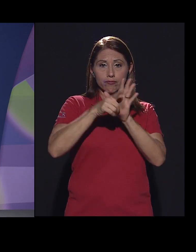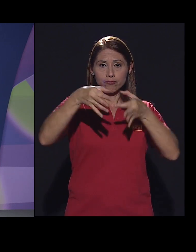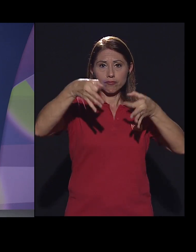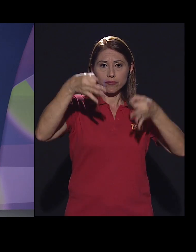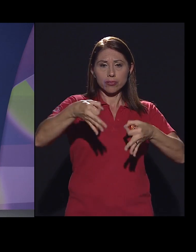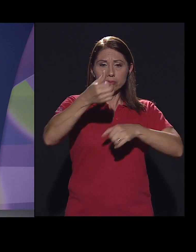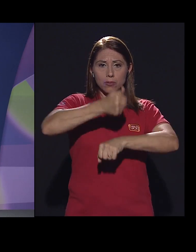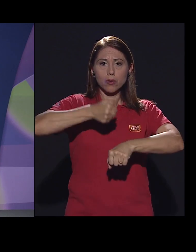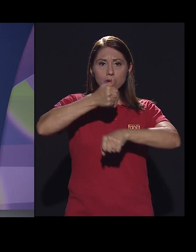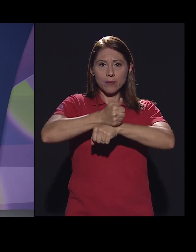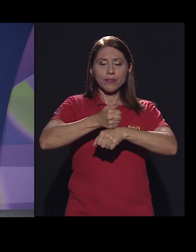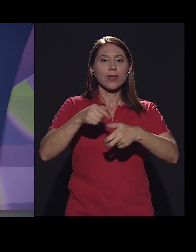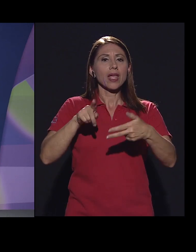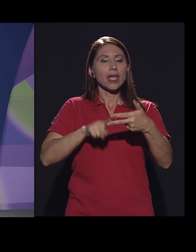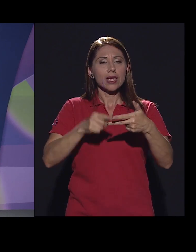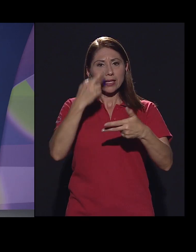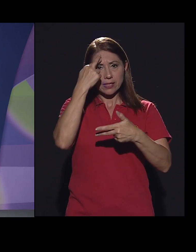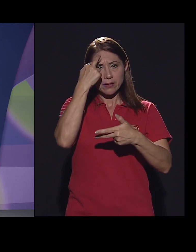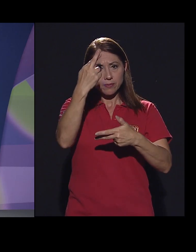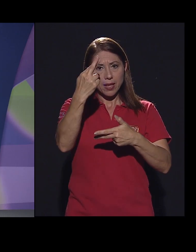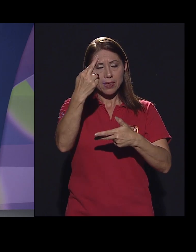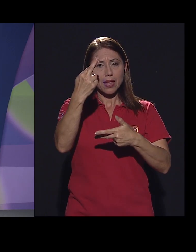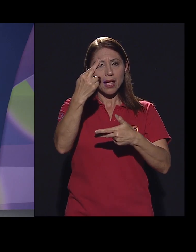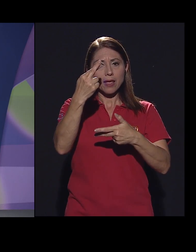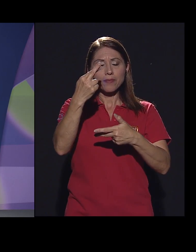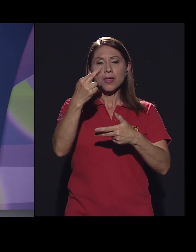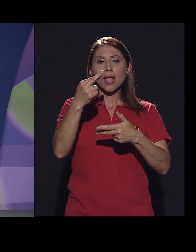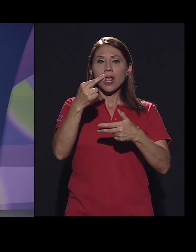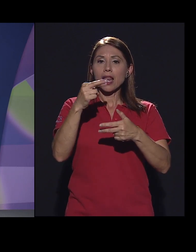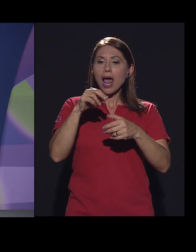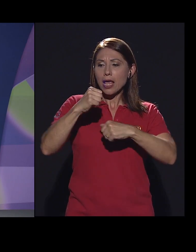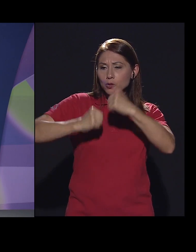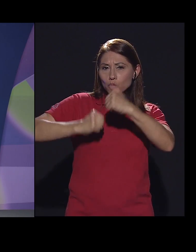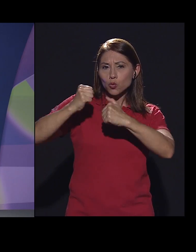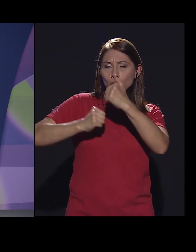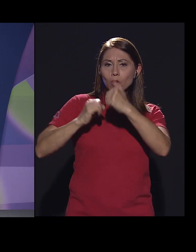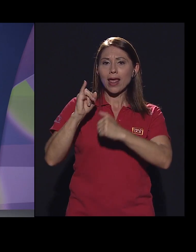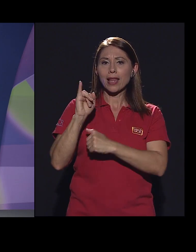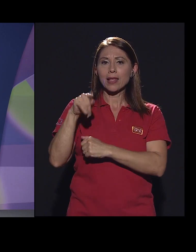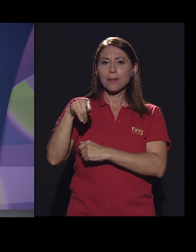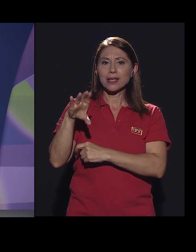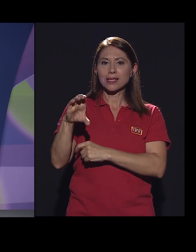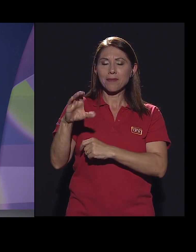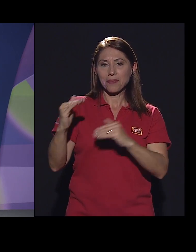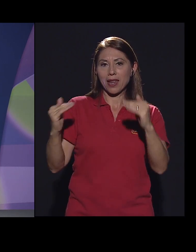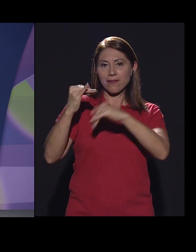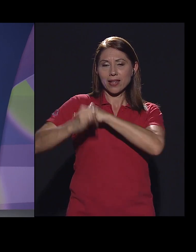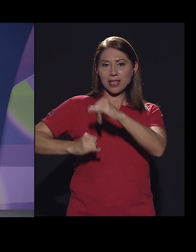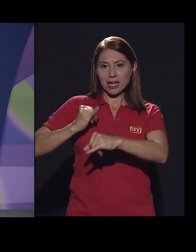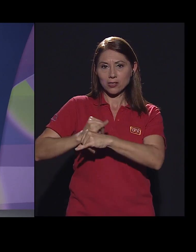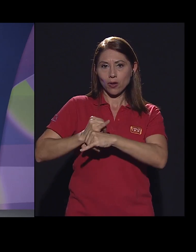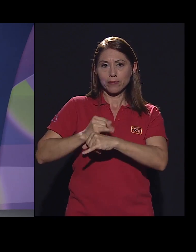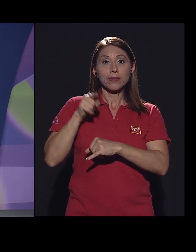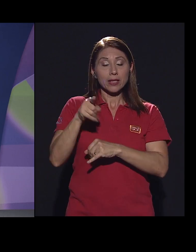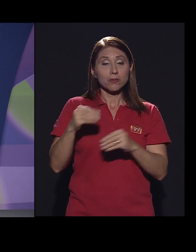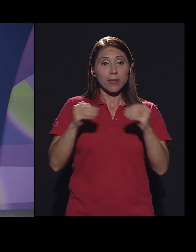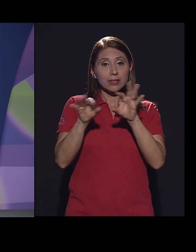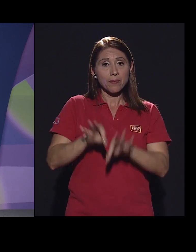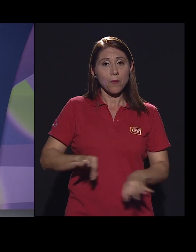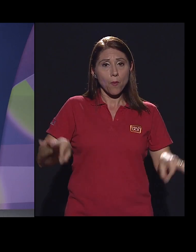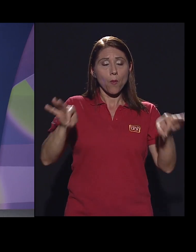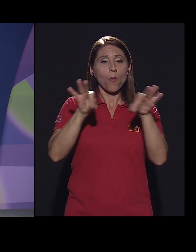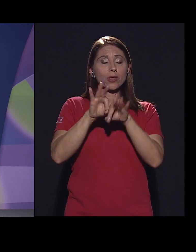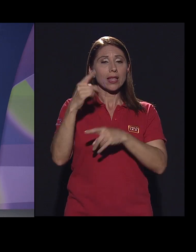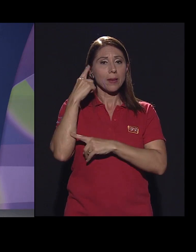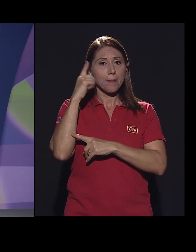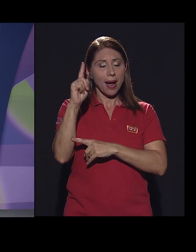que se respete la estructura de manera paralela a cómo está constituido el IPC a nivel internacional. Creo que es el tema más